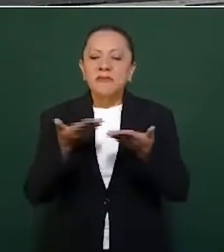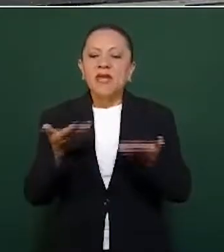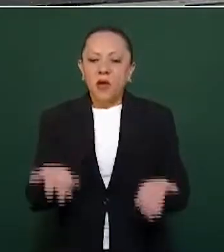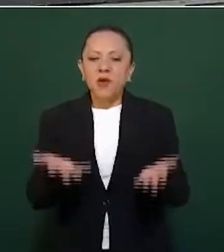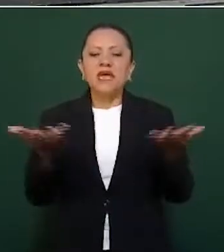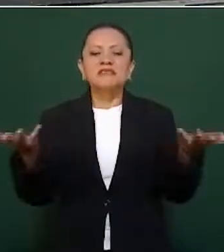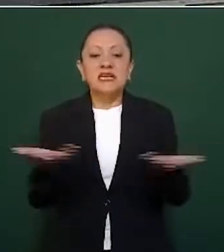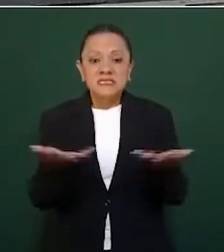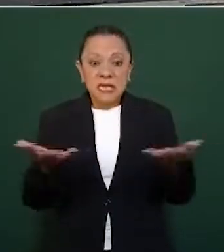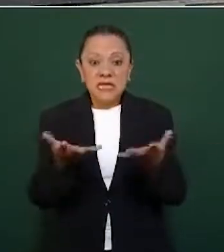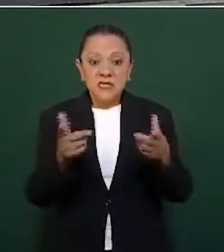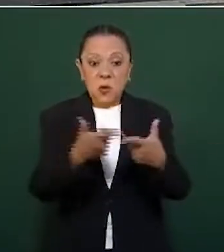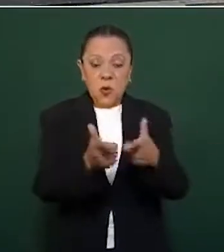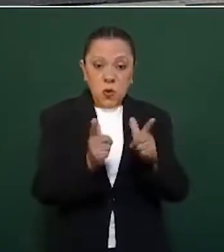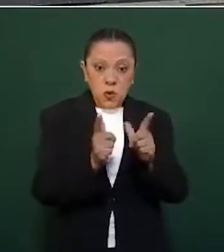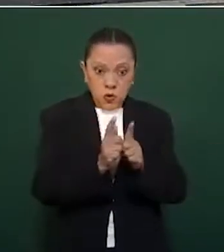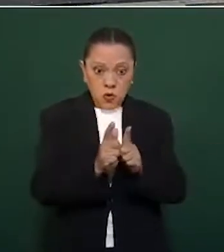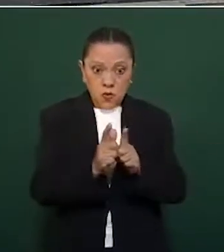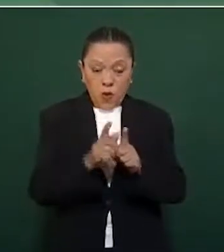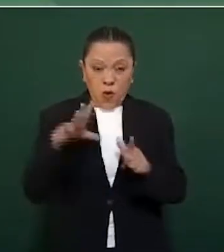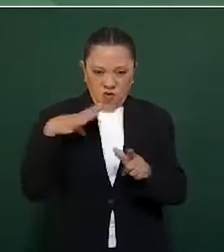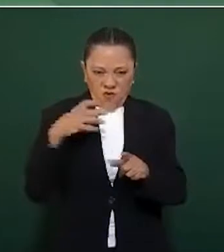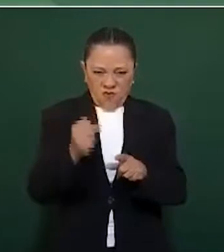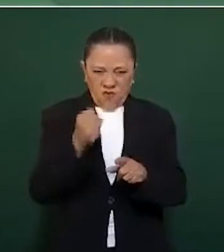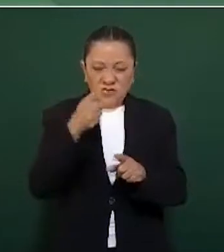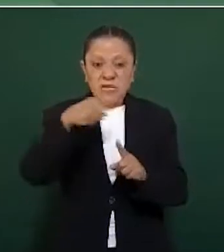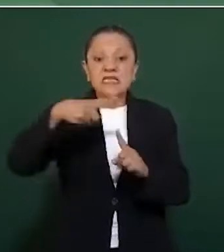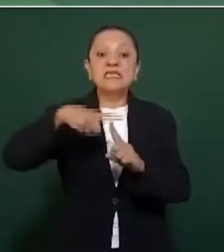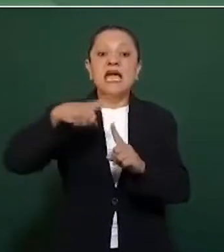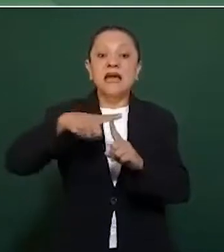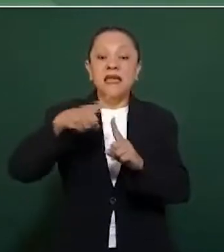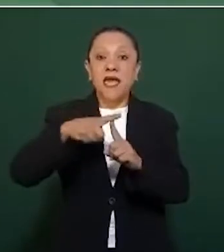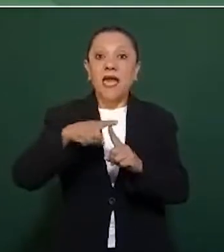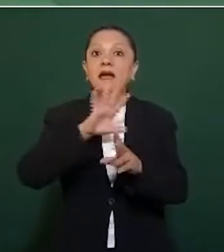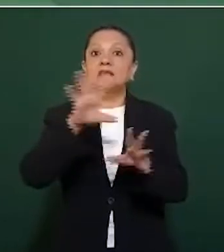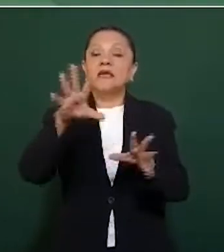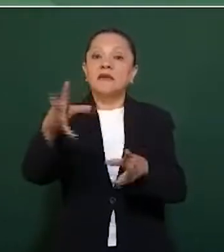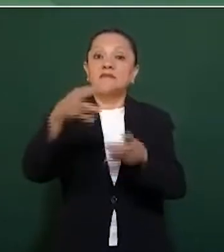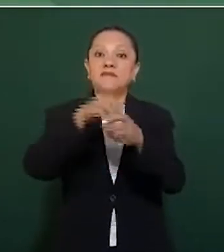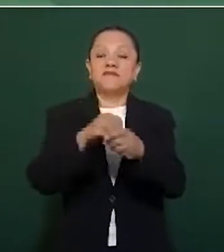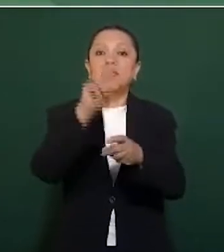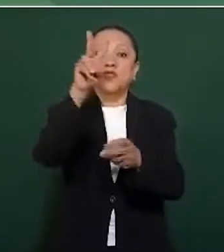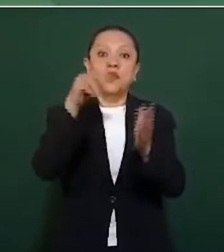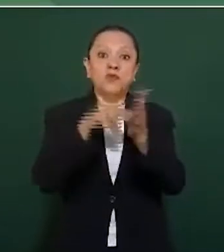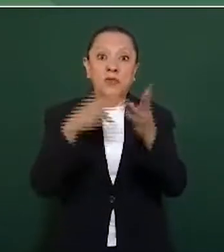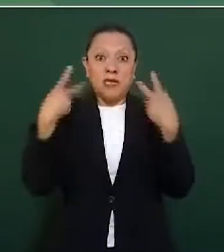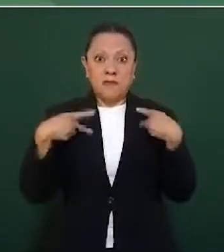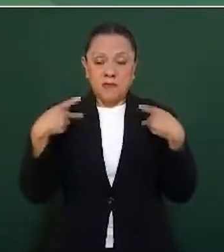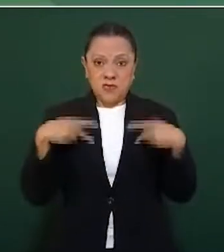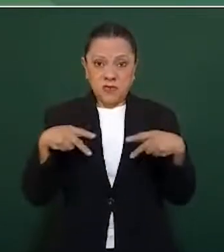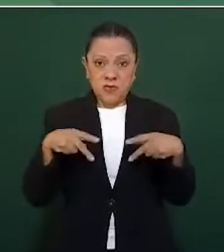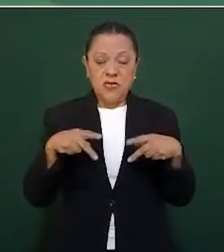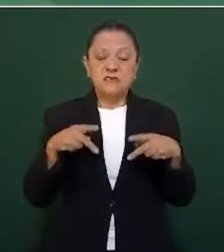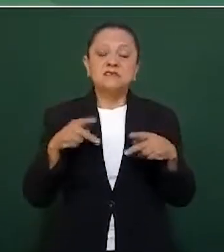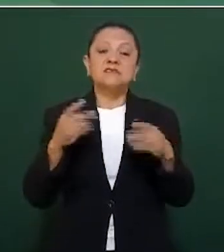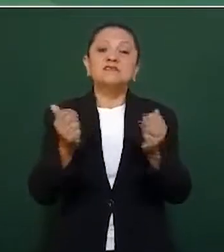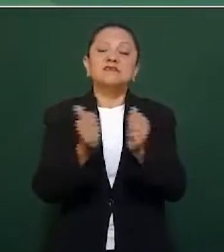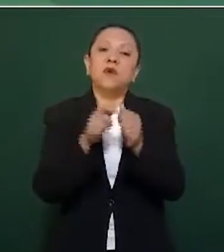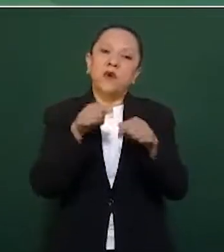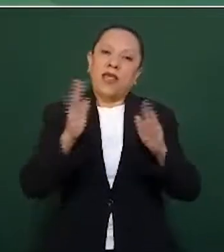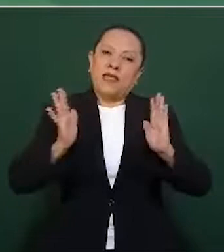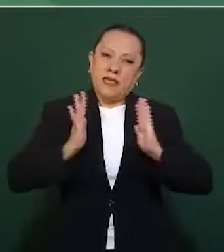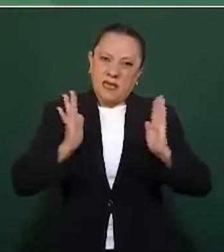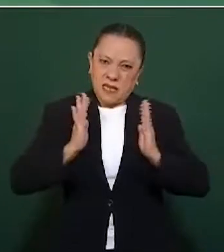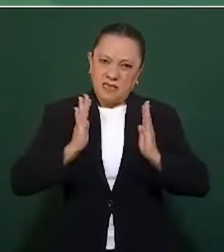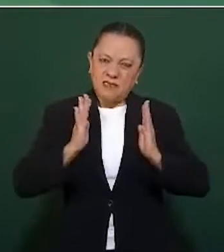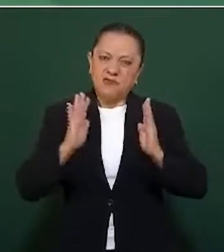México, en la que está integrada por 2.000 hombres entre Ejército, Fuerza Aérea